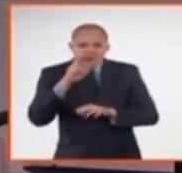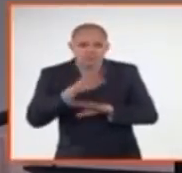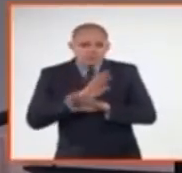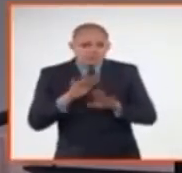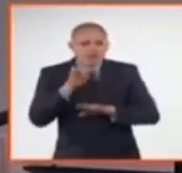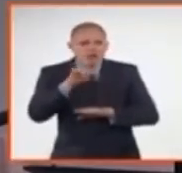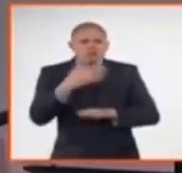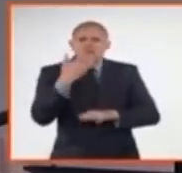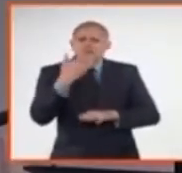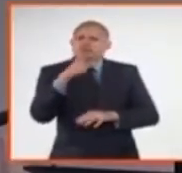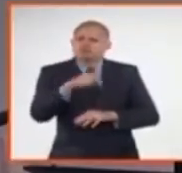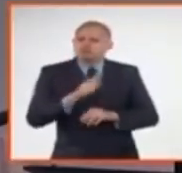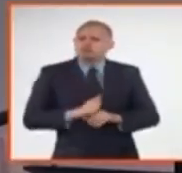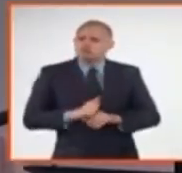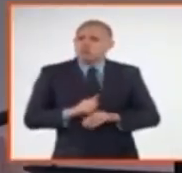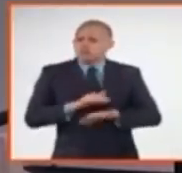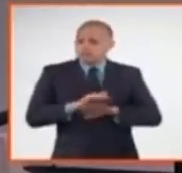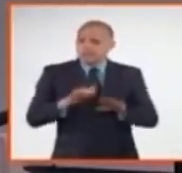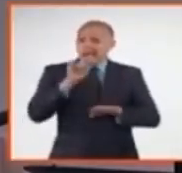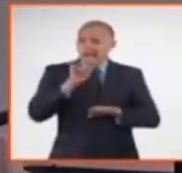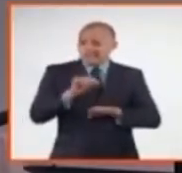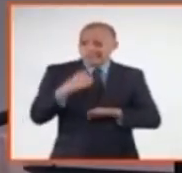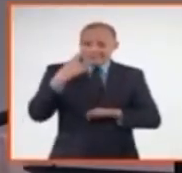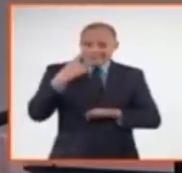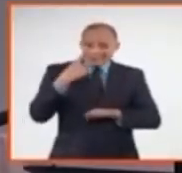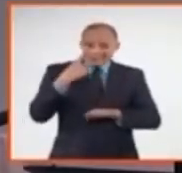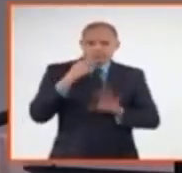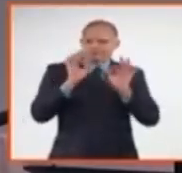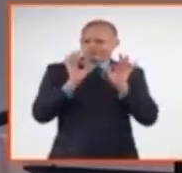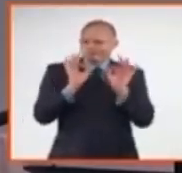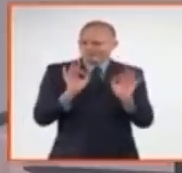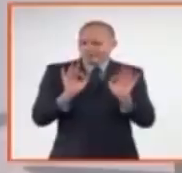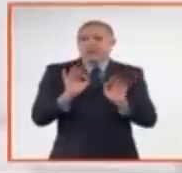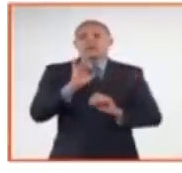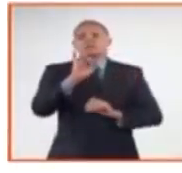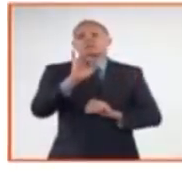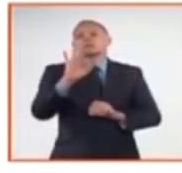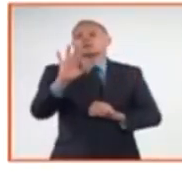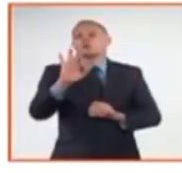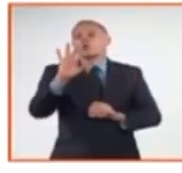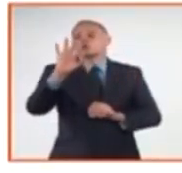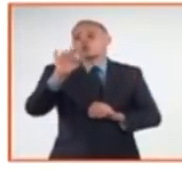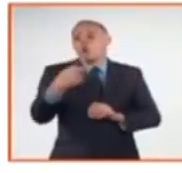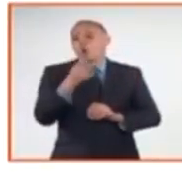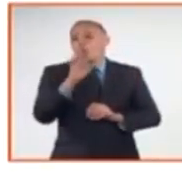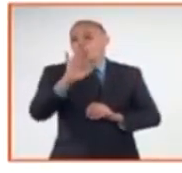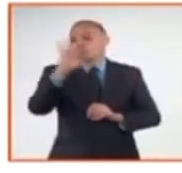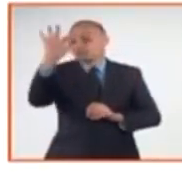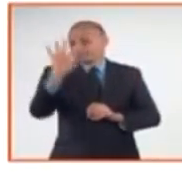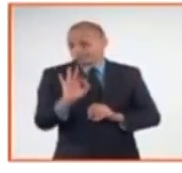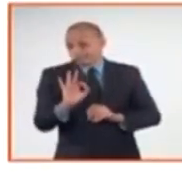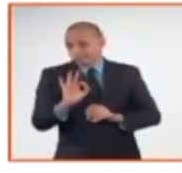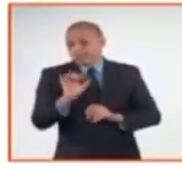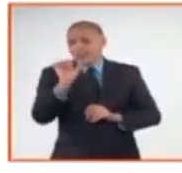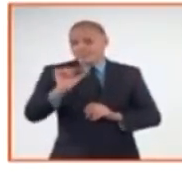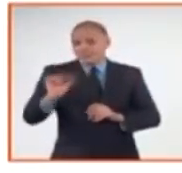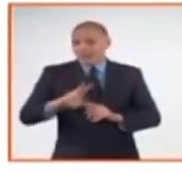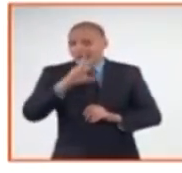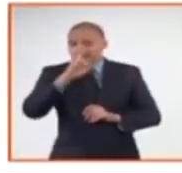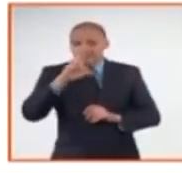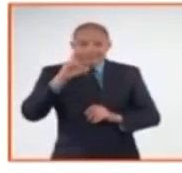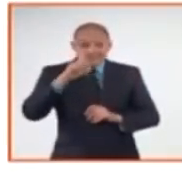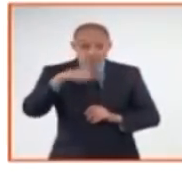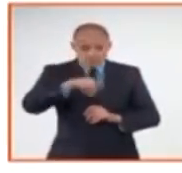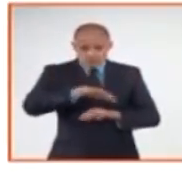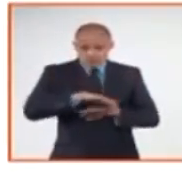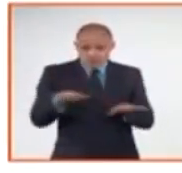en los individuos vacunados el 78 8% de los individuos en el cuarto en